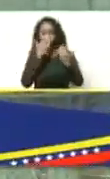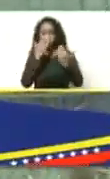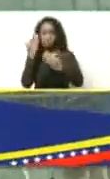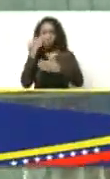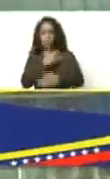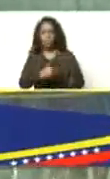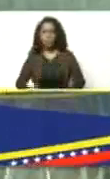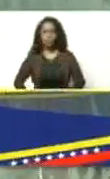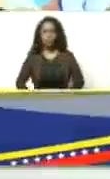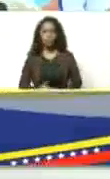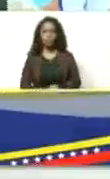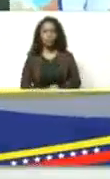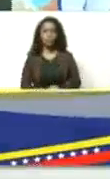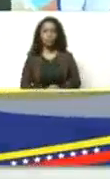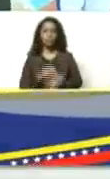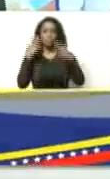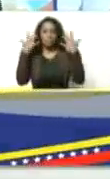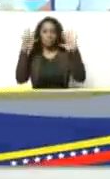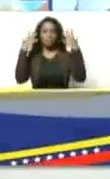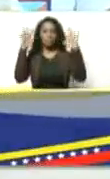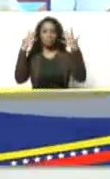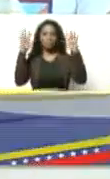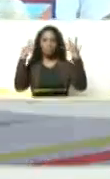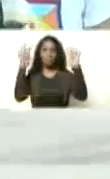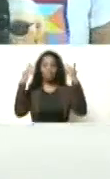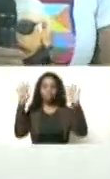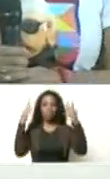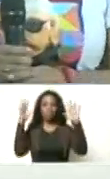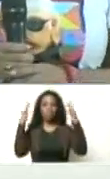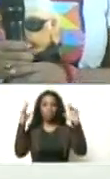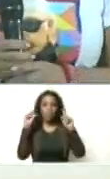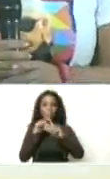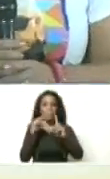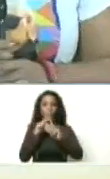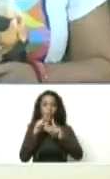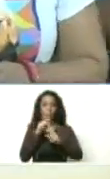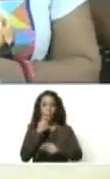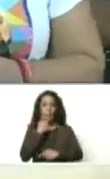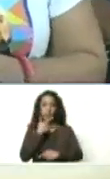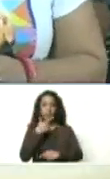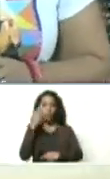presidente. Bueno, un aplauso aquí. Palabras bonitas de Belén.